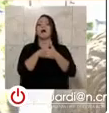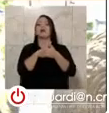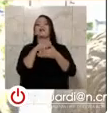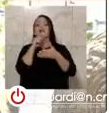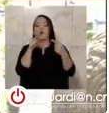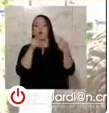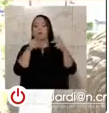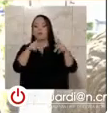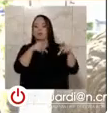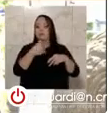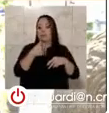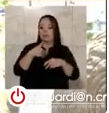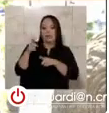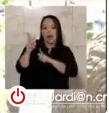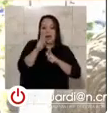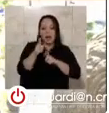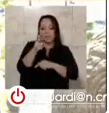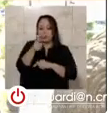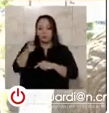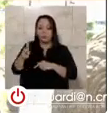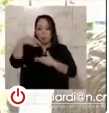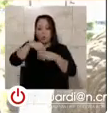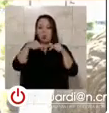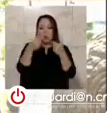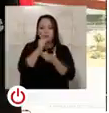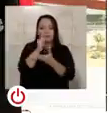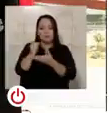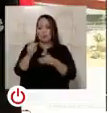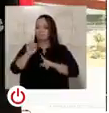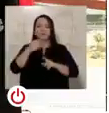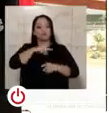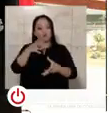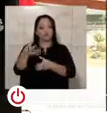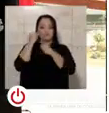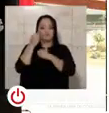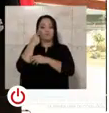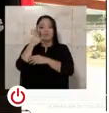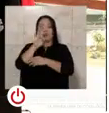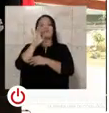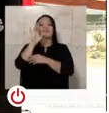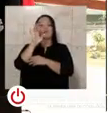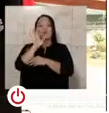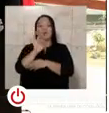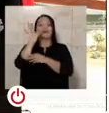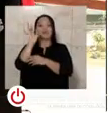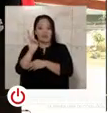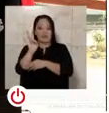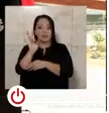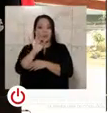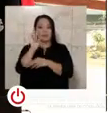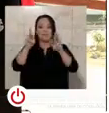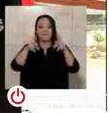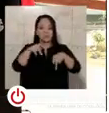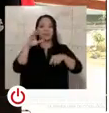que tienen armas de fuego y que pertenecen a esos grupos criminales. 97 de ellas fueron detenidas con